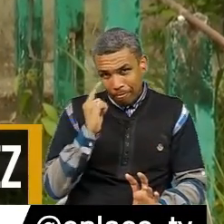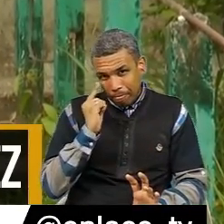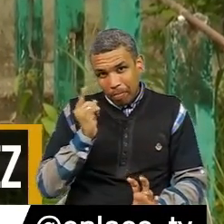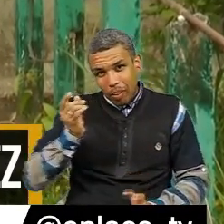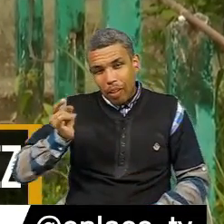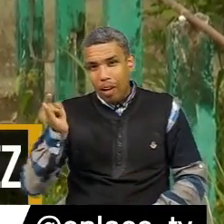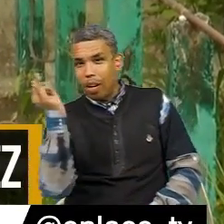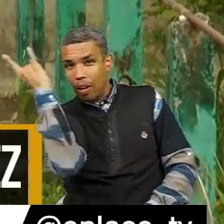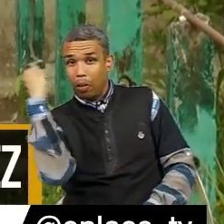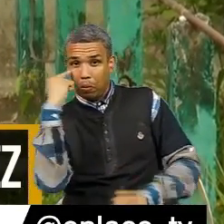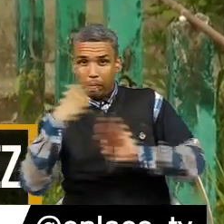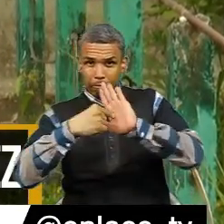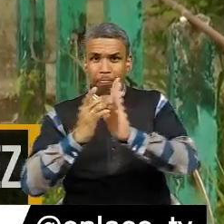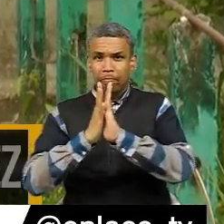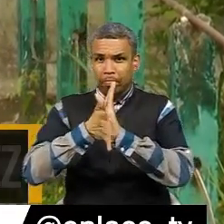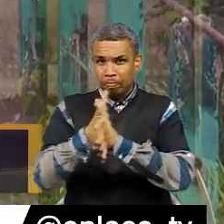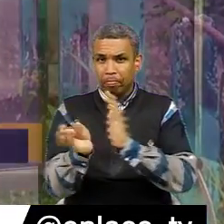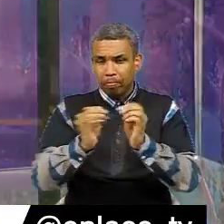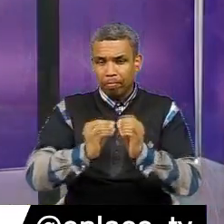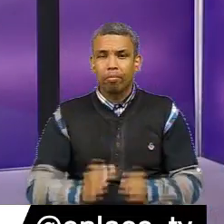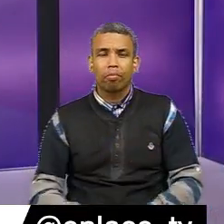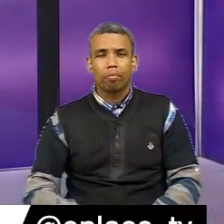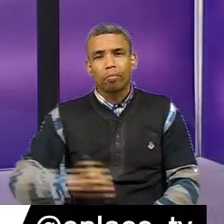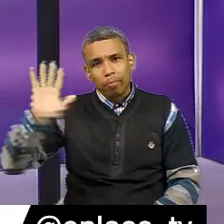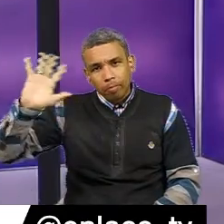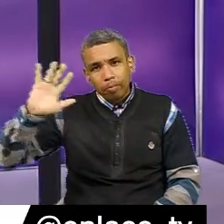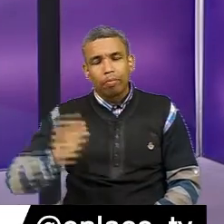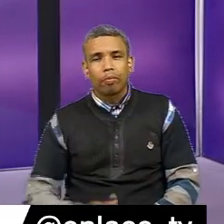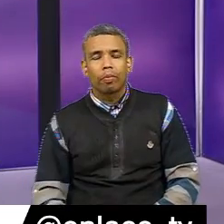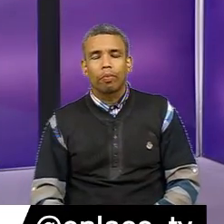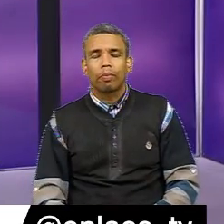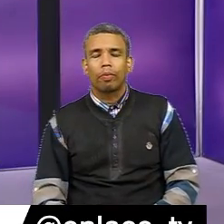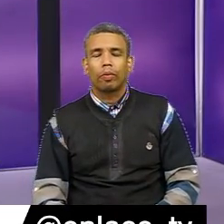Hernández de Gallegos. Con la cámara de Luis Felipe Delgado, esto es un informe de Pedro Severich.